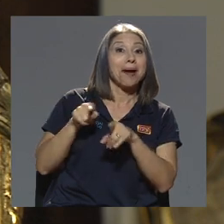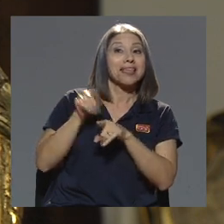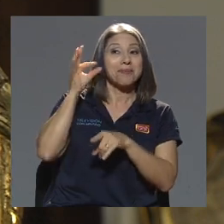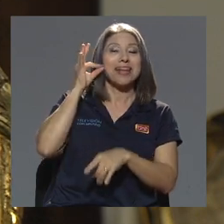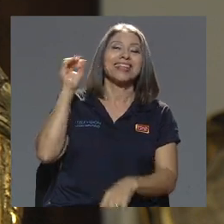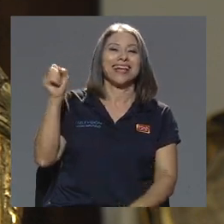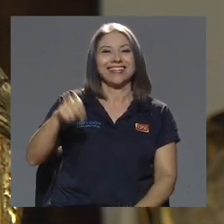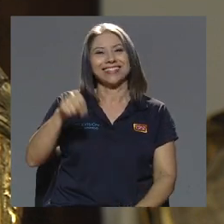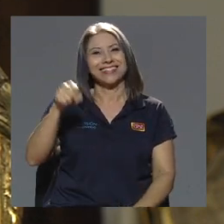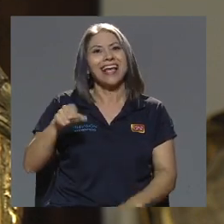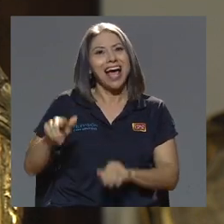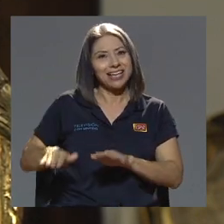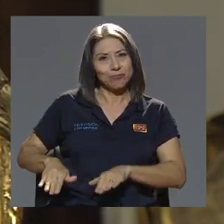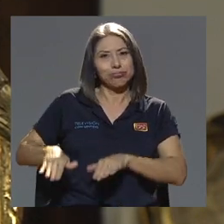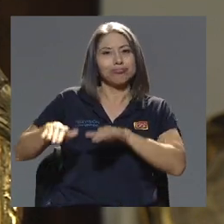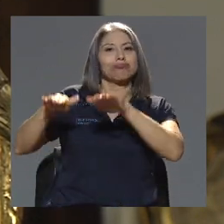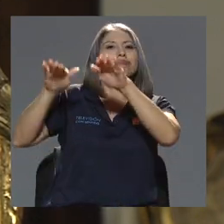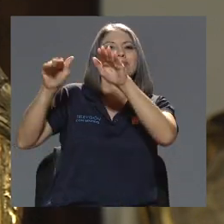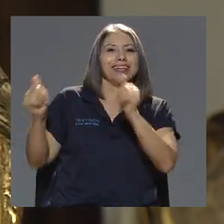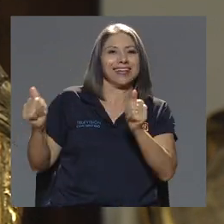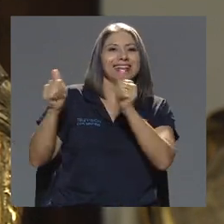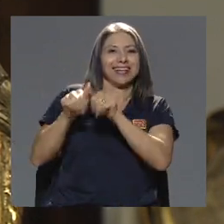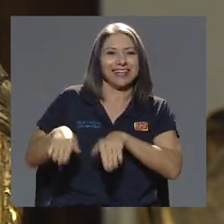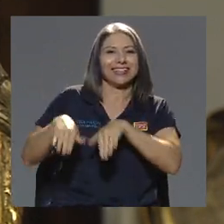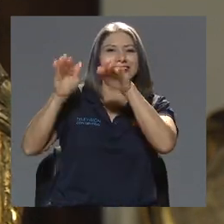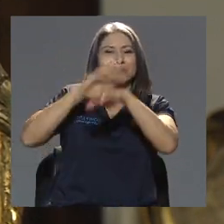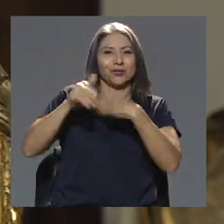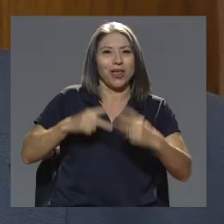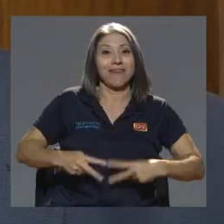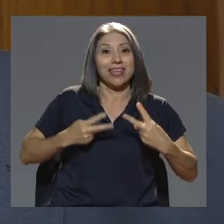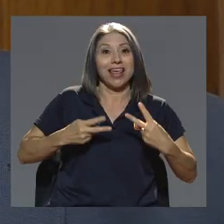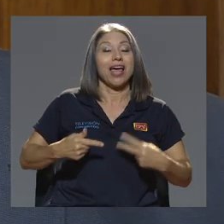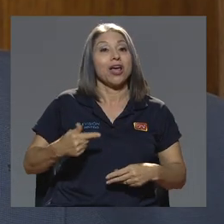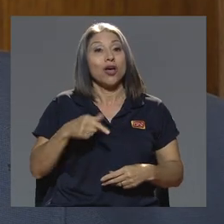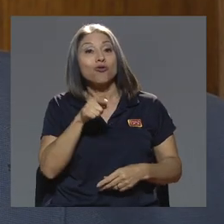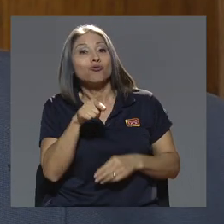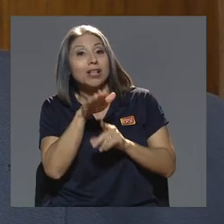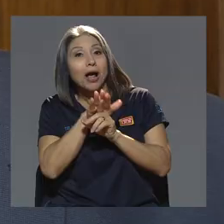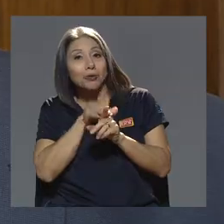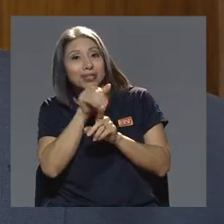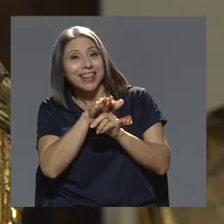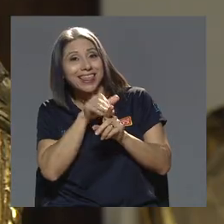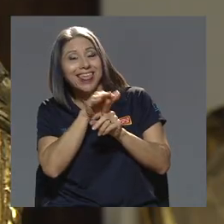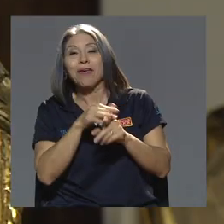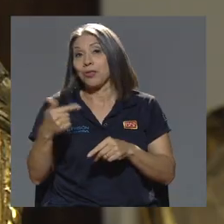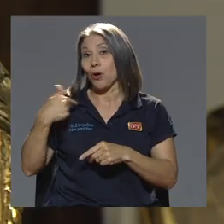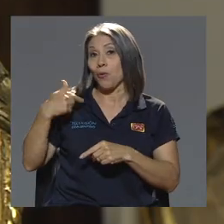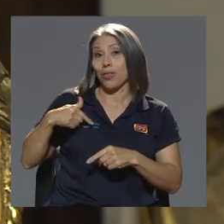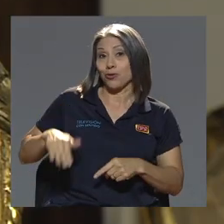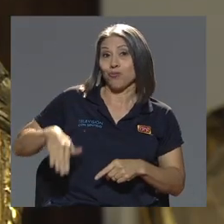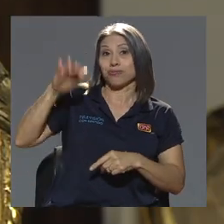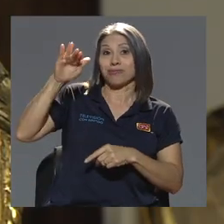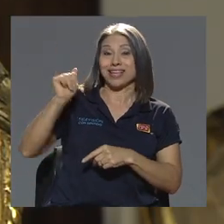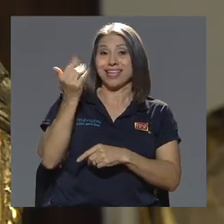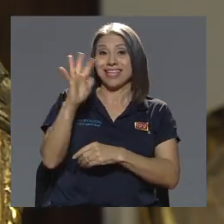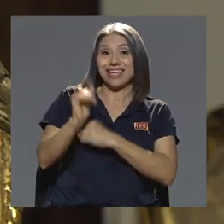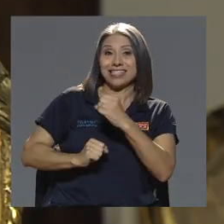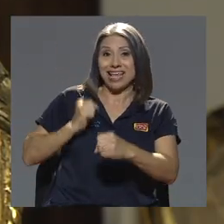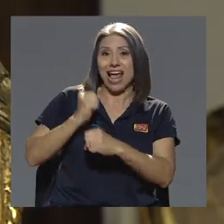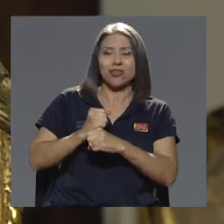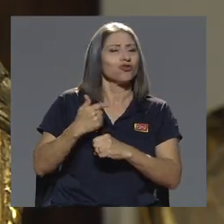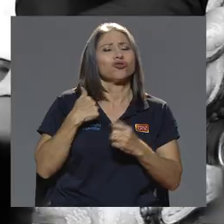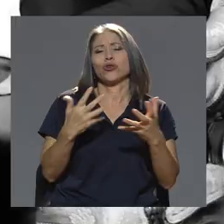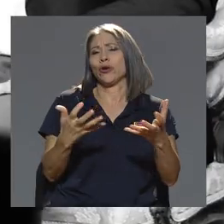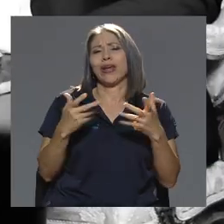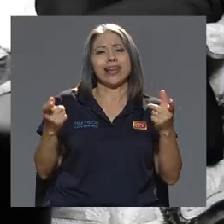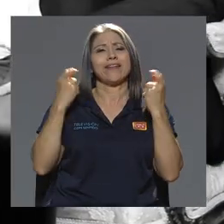¿no? Y así crecimos toda la vida. Y es más, cuando yo cumplí 15 años... La consentía. Cuando yo cumplí 15 años, yo no quería